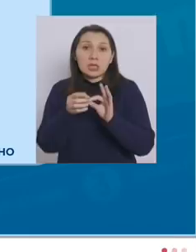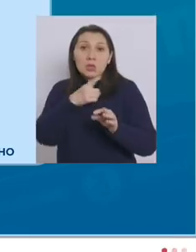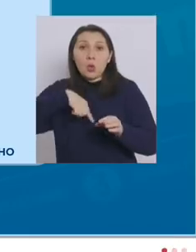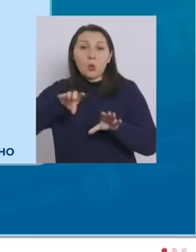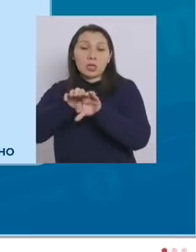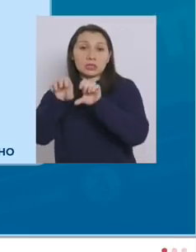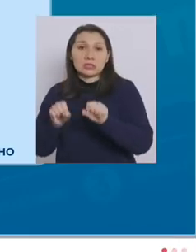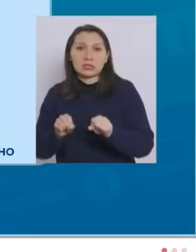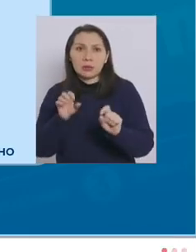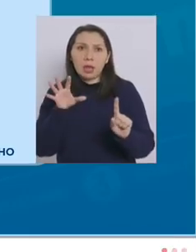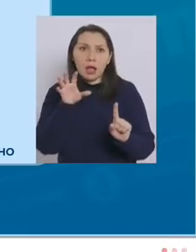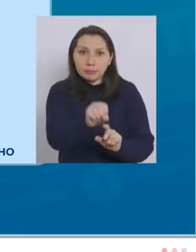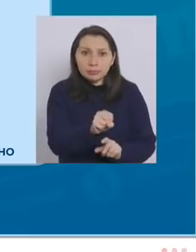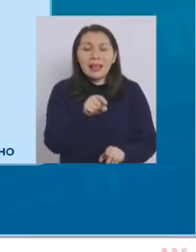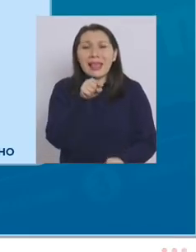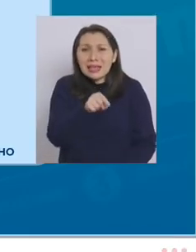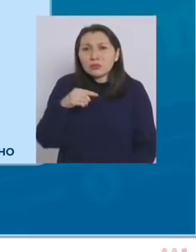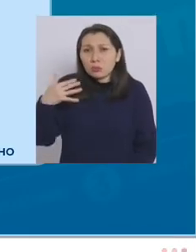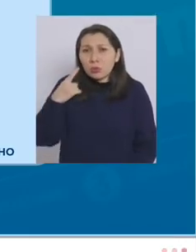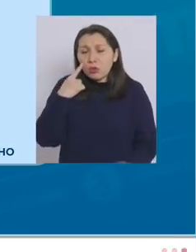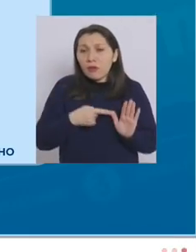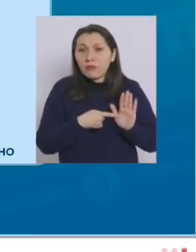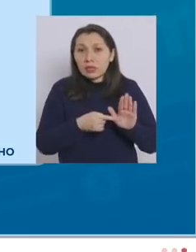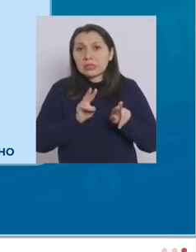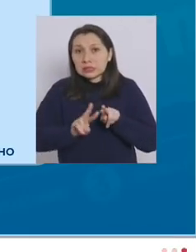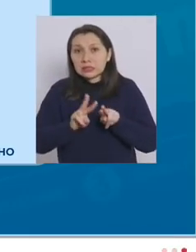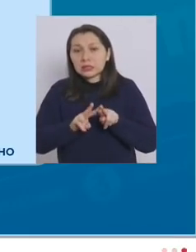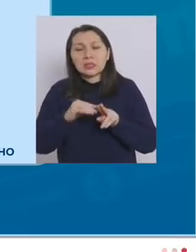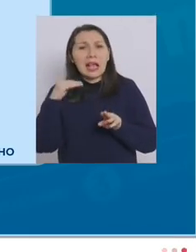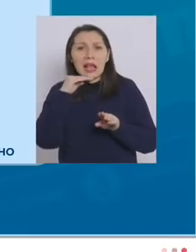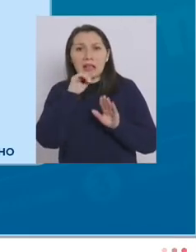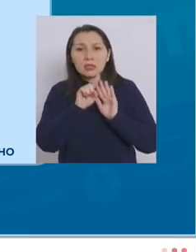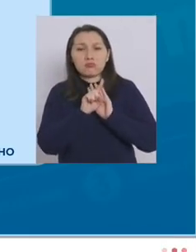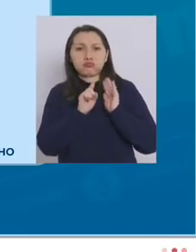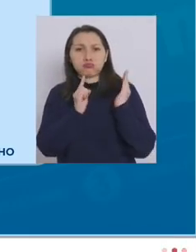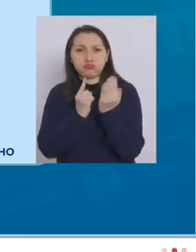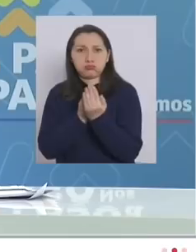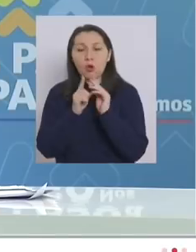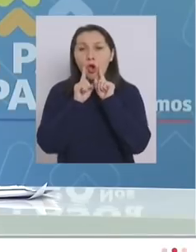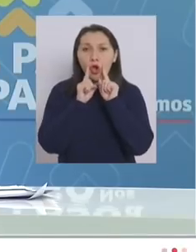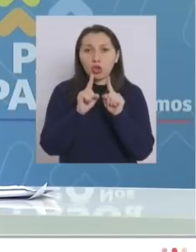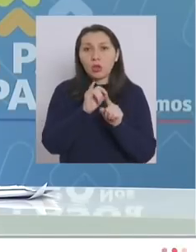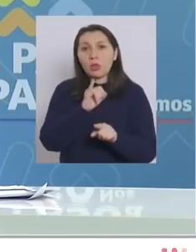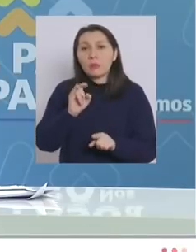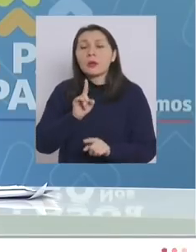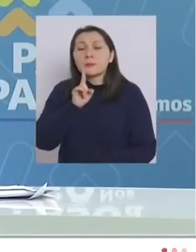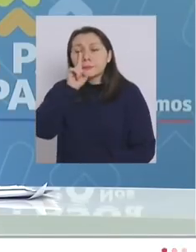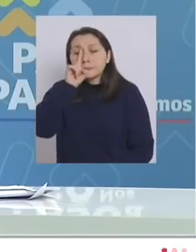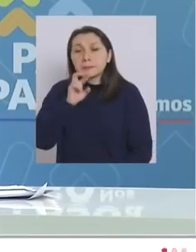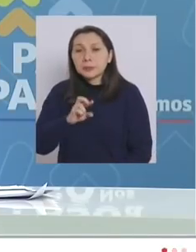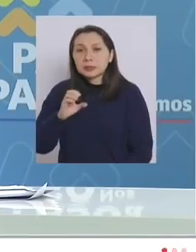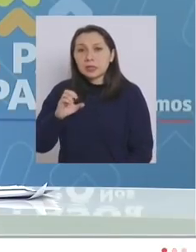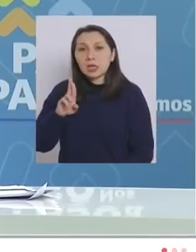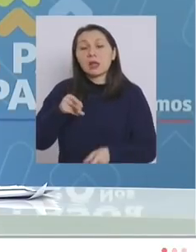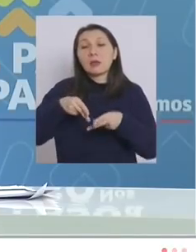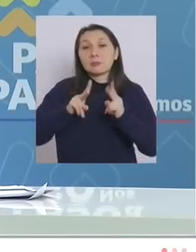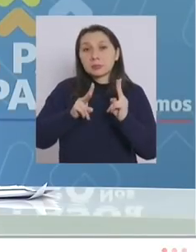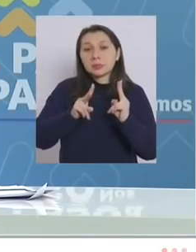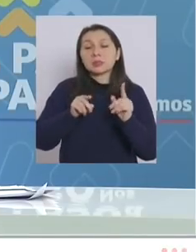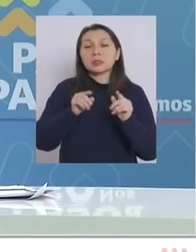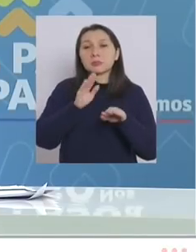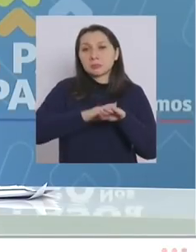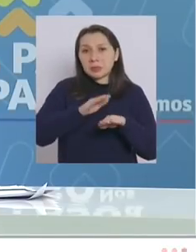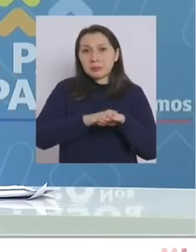detección. Eso es lo que hay que reconocer. Se le hizo el aislamiento en un hotel, se le tomó la PCR, estaba autorizada